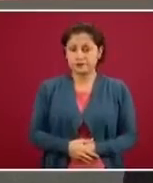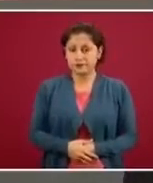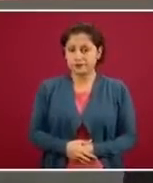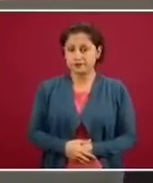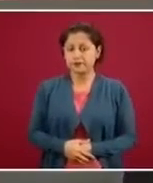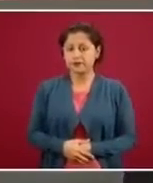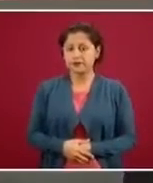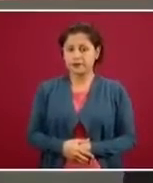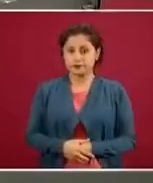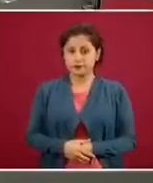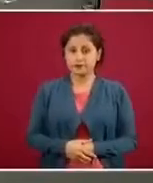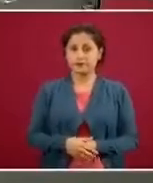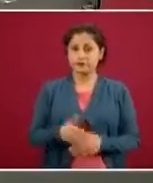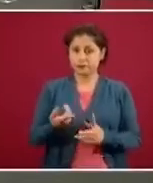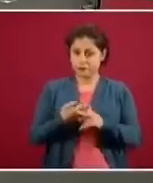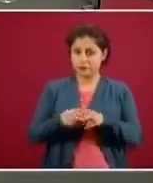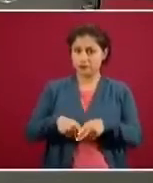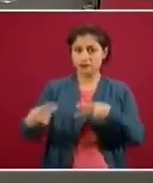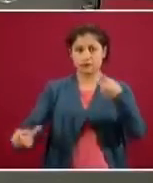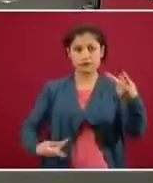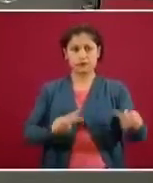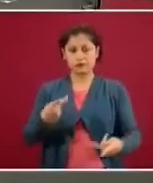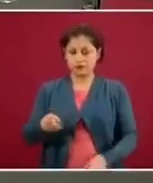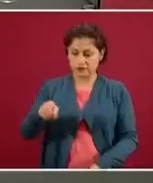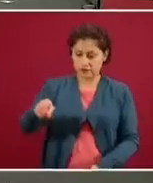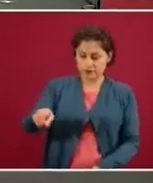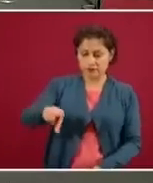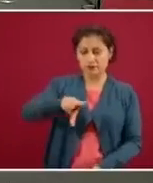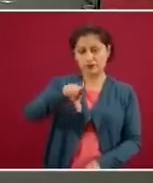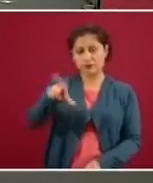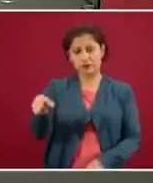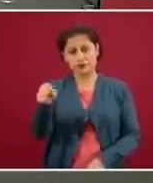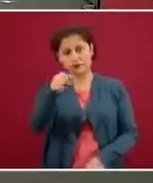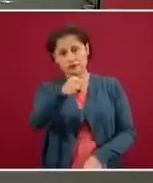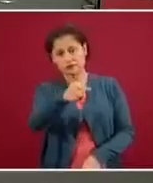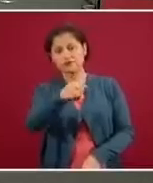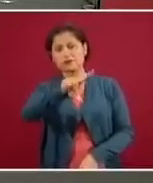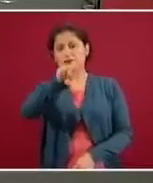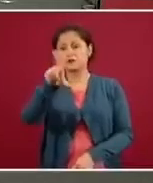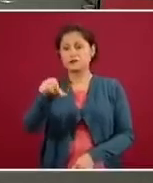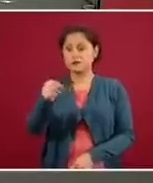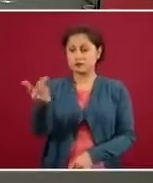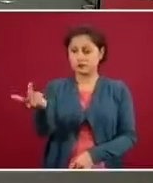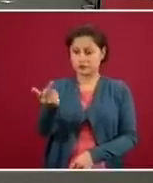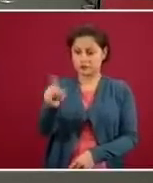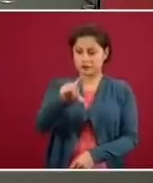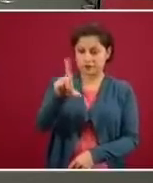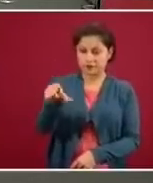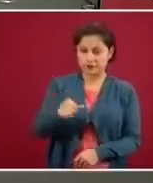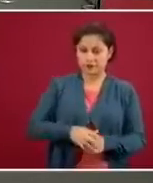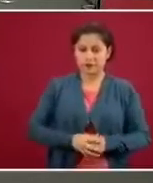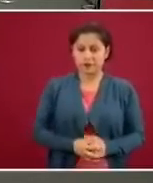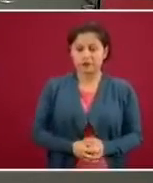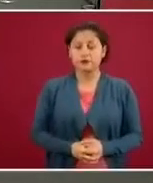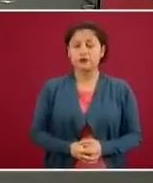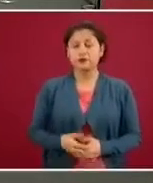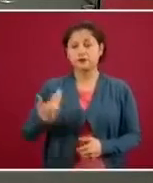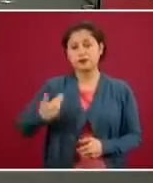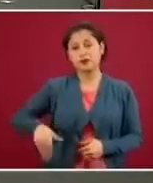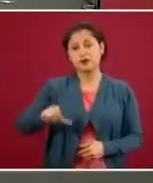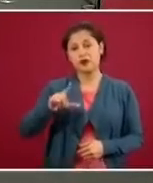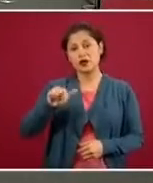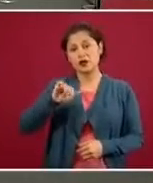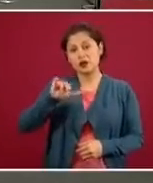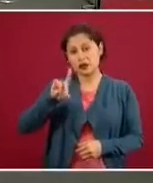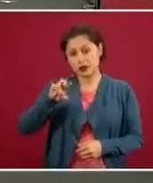Pues vamos a abrir a preguntas. Empecemos con usted, luego para acá con usted, y luego ustedes dos, y luego usted. Alejandro Explanuria,